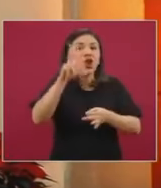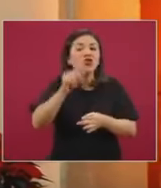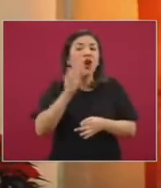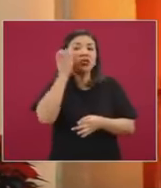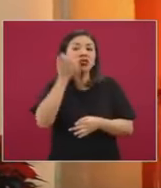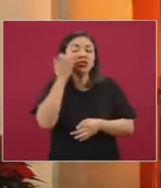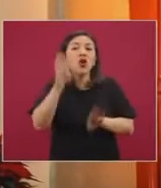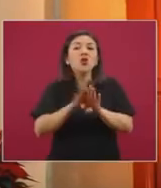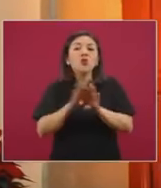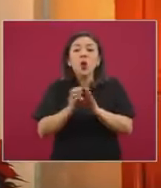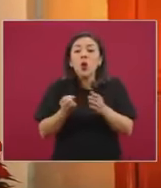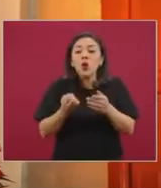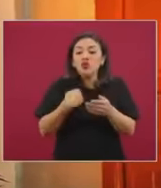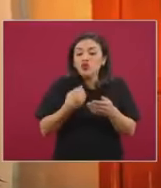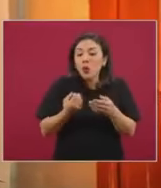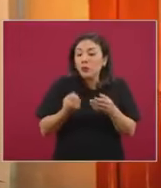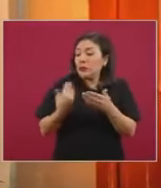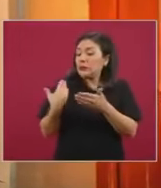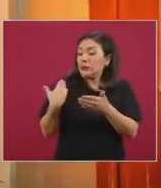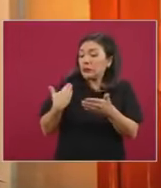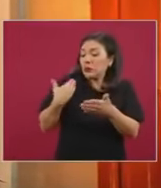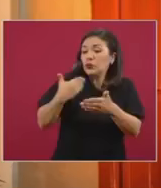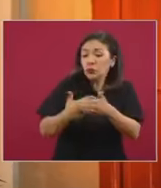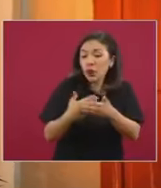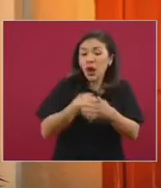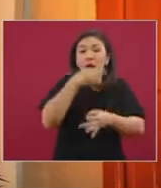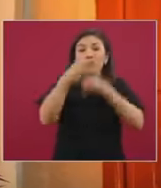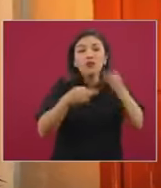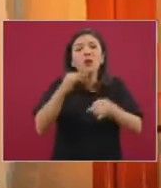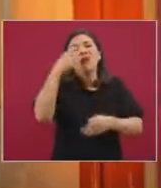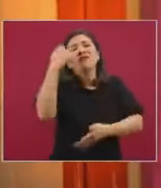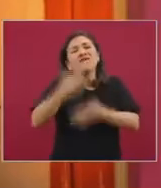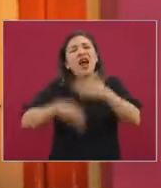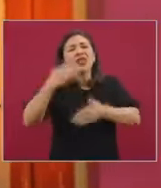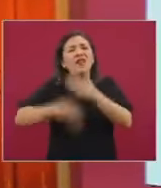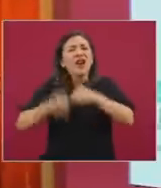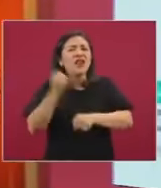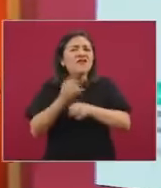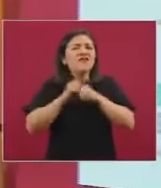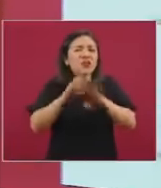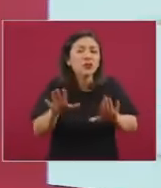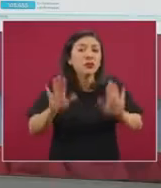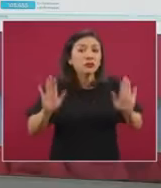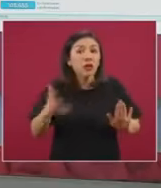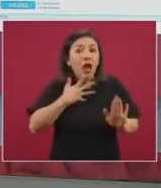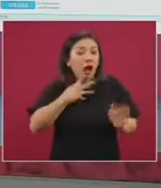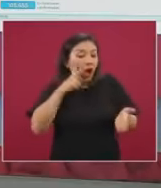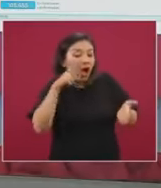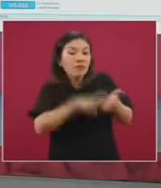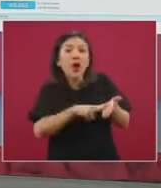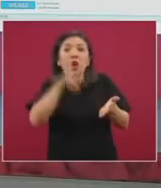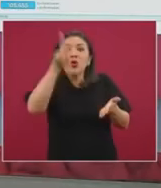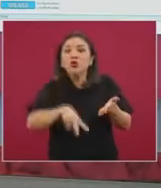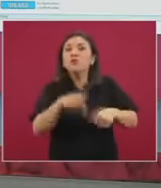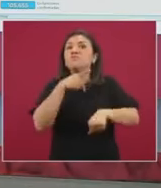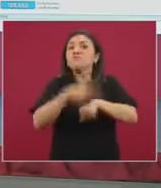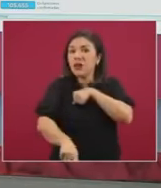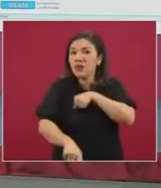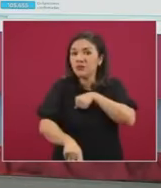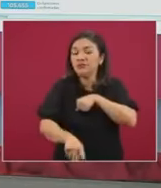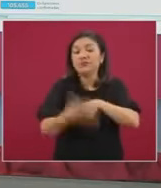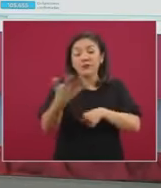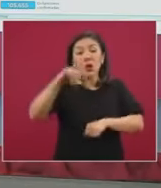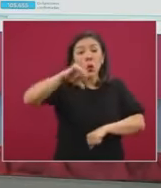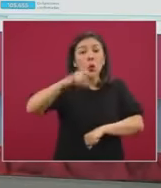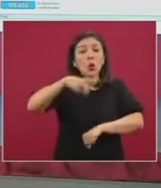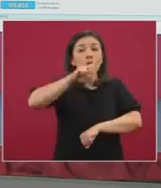los datos más recientes por el problema de que estén incompletos, pues ya por lo menos ya estaban reflejando un riesgo. Digamos que el día